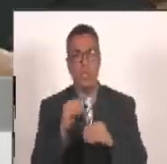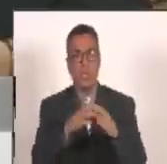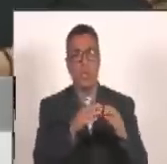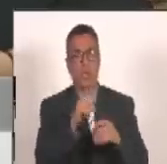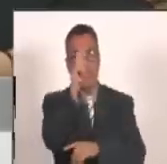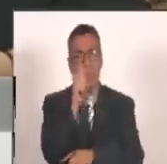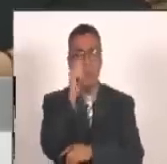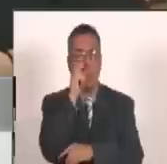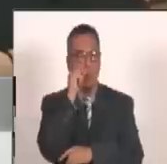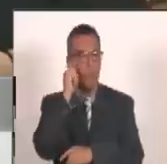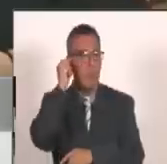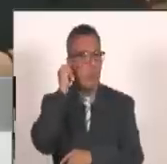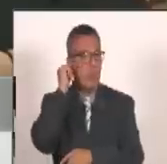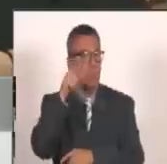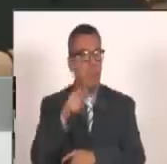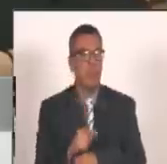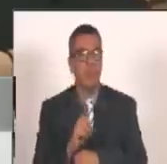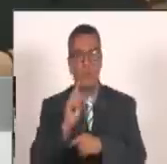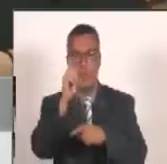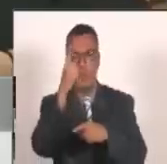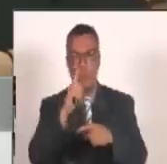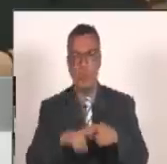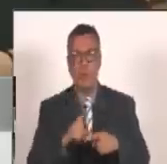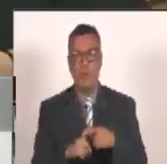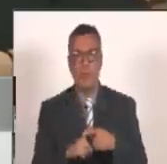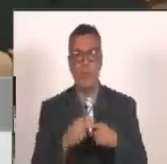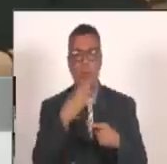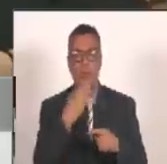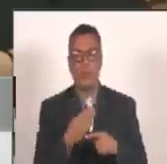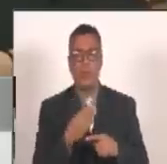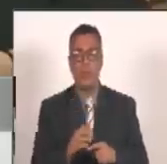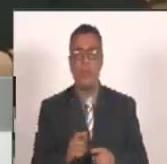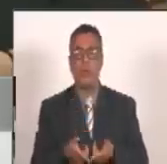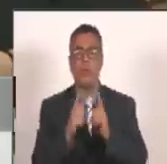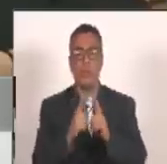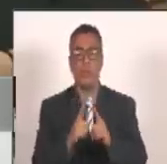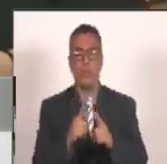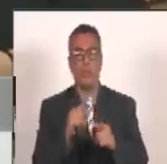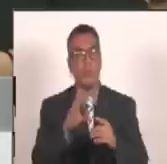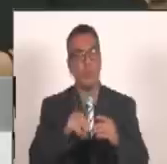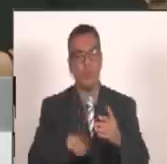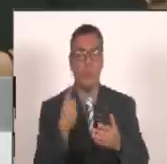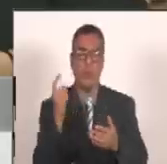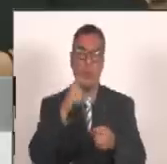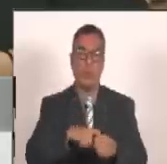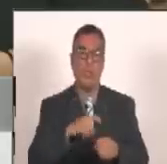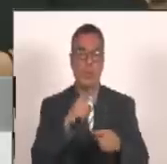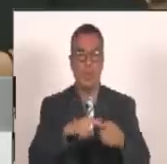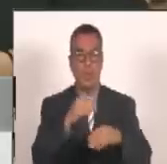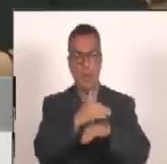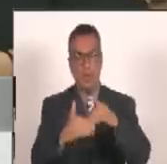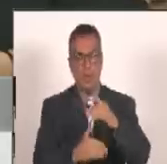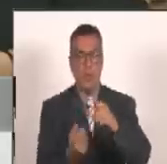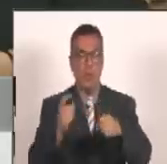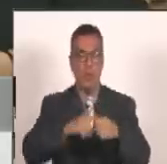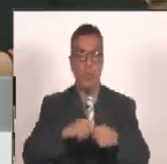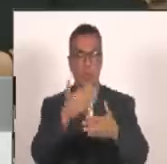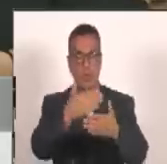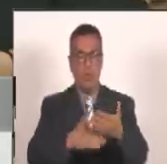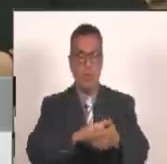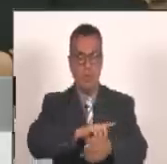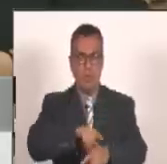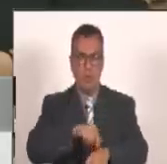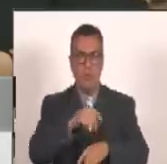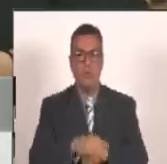ciudadanas diputadas y los ciudadanos diputados principales solicitando permiso para ausentarse e incorporar a sus suplentes indicados en